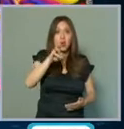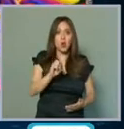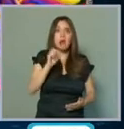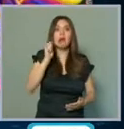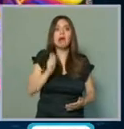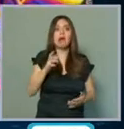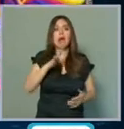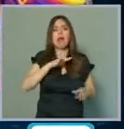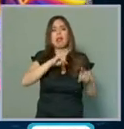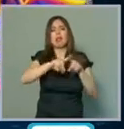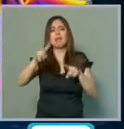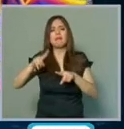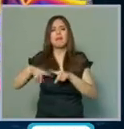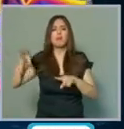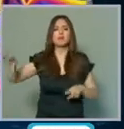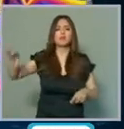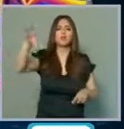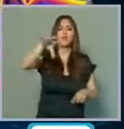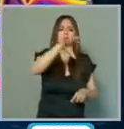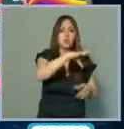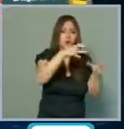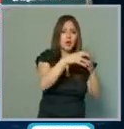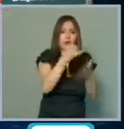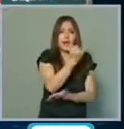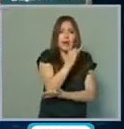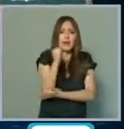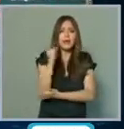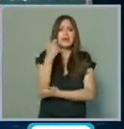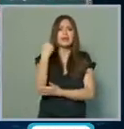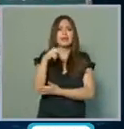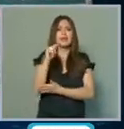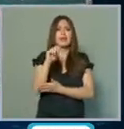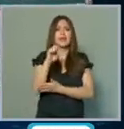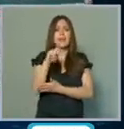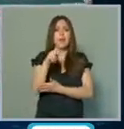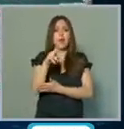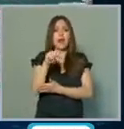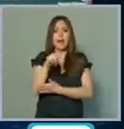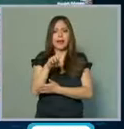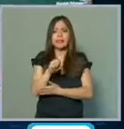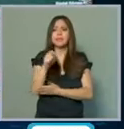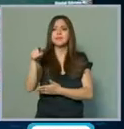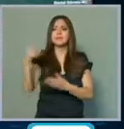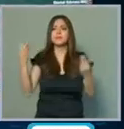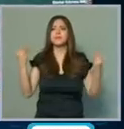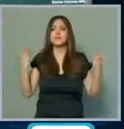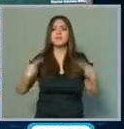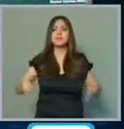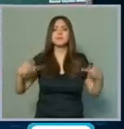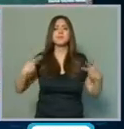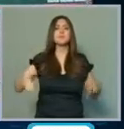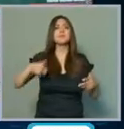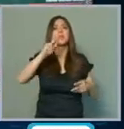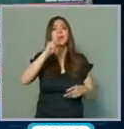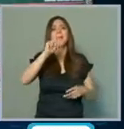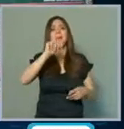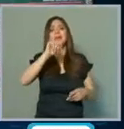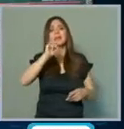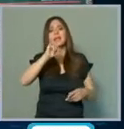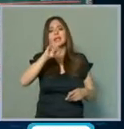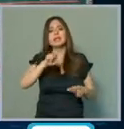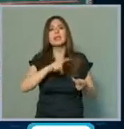de instalaciones, digamos, de pequeños jardines temporales que paisajistas Sí. y arquitectos y amantes